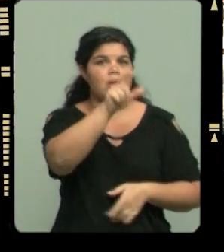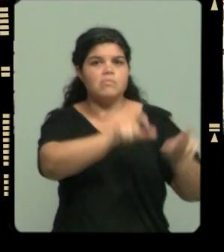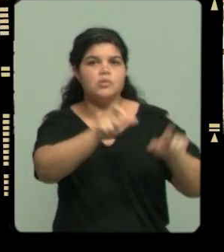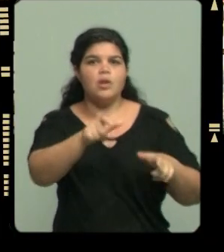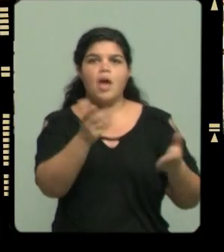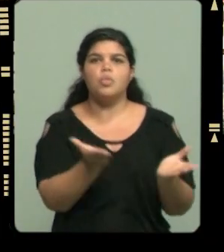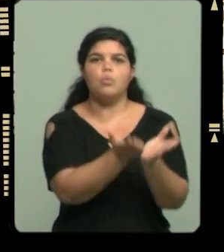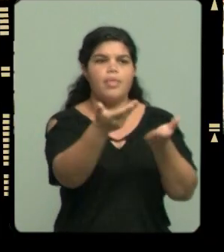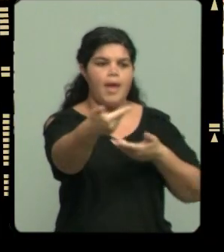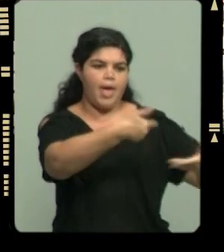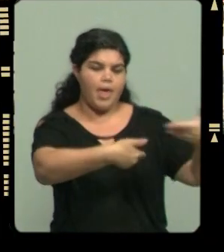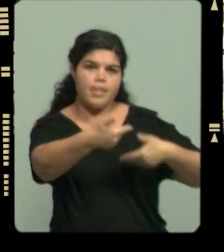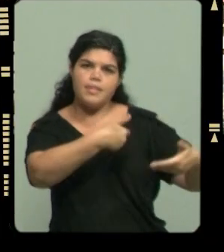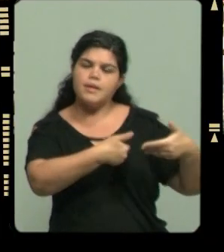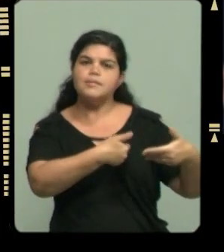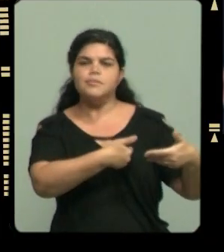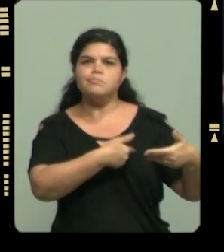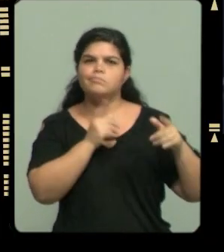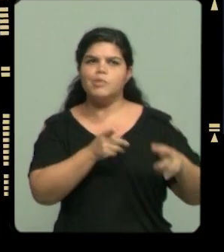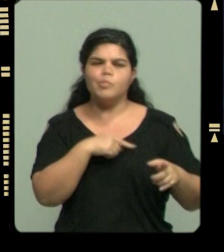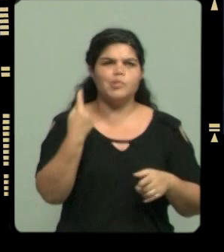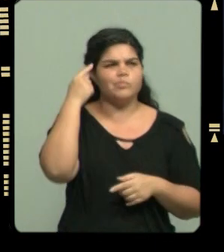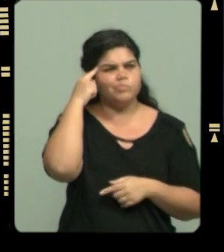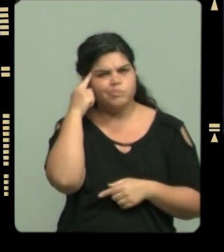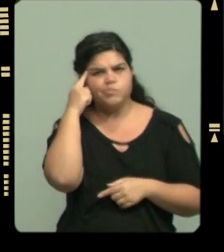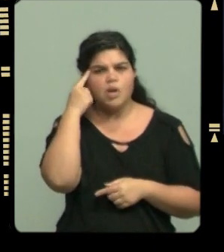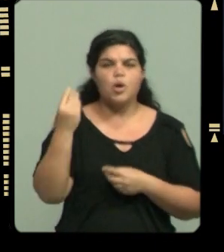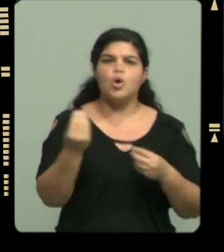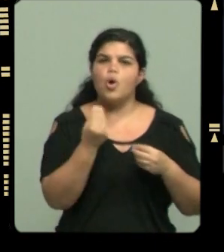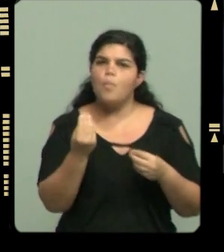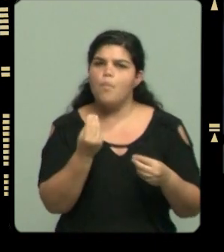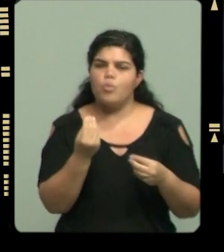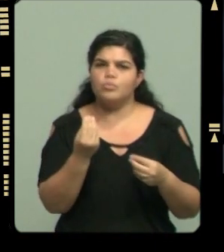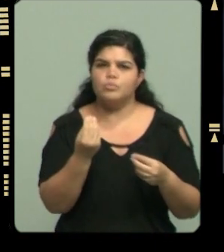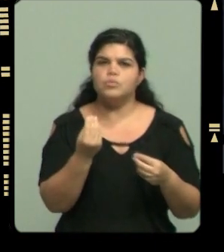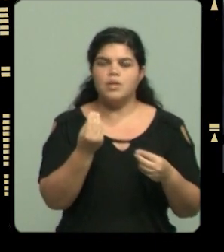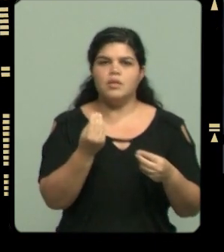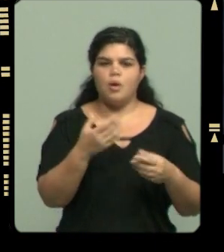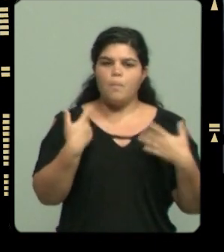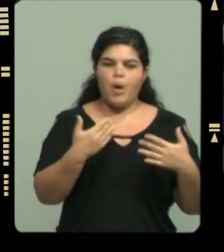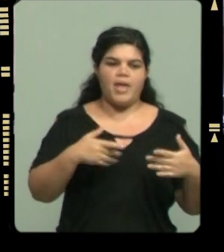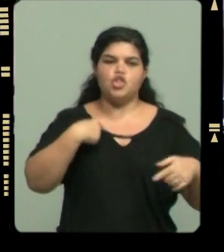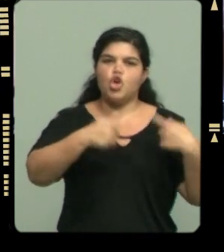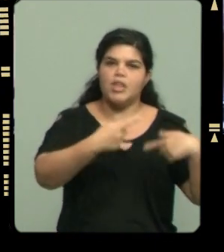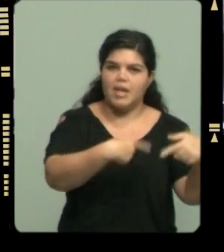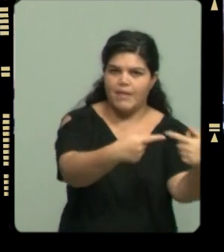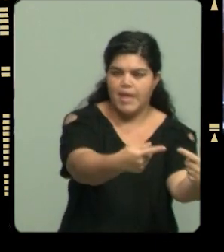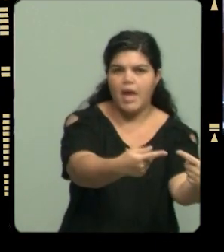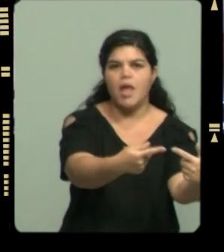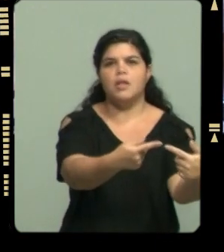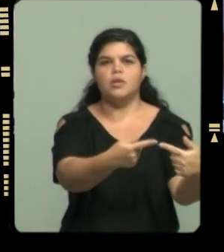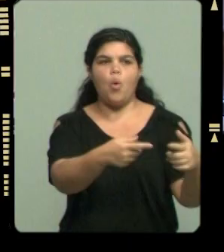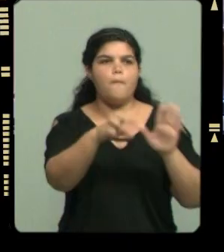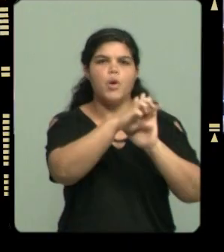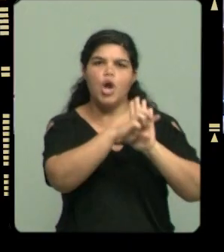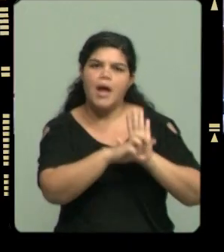de alguna manera cuando empezamos a hablar de estos laboratorios para desarrollar competencia y conocimiento sobre sostenibilidad